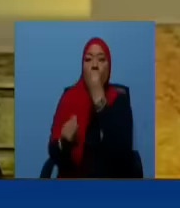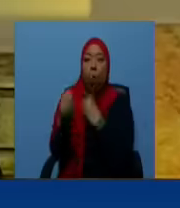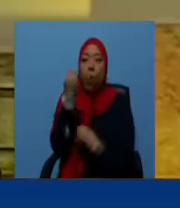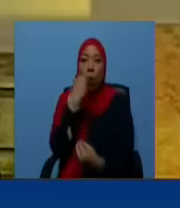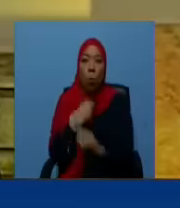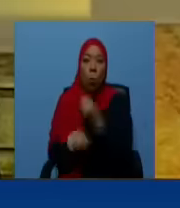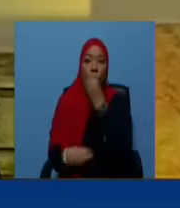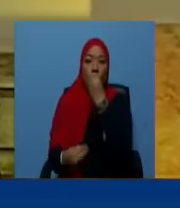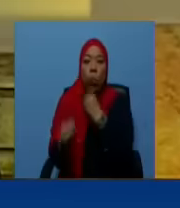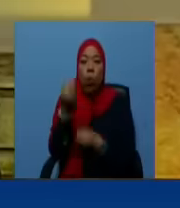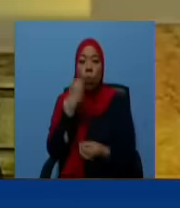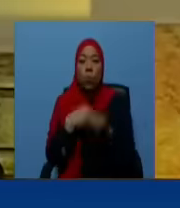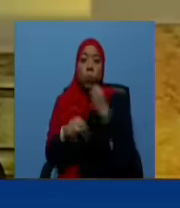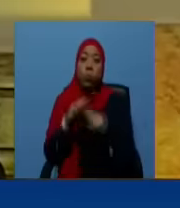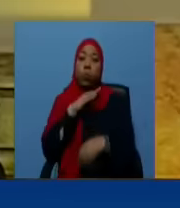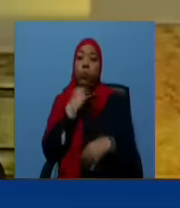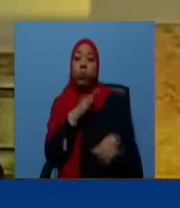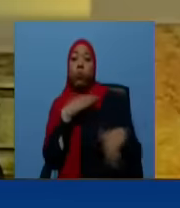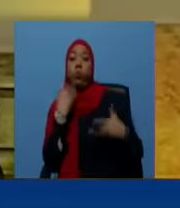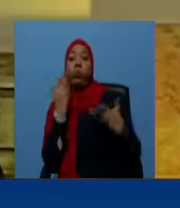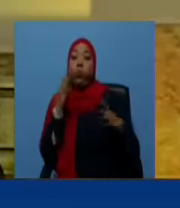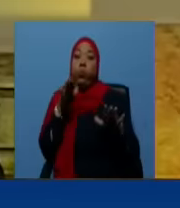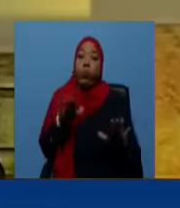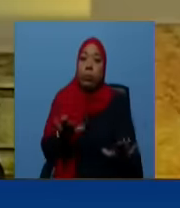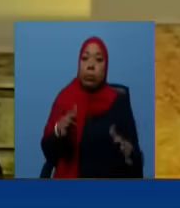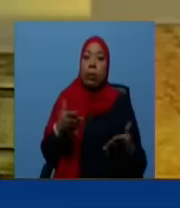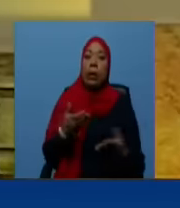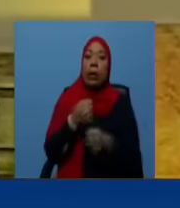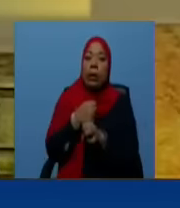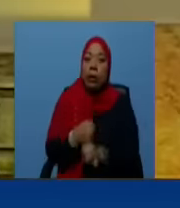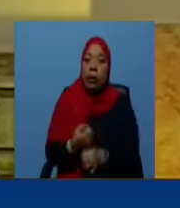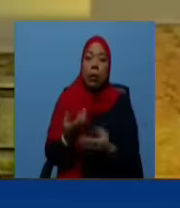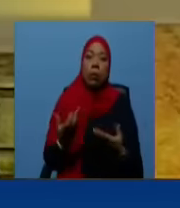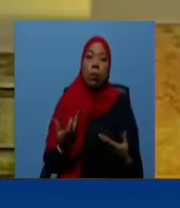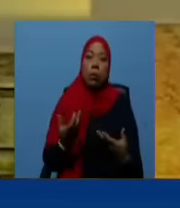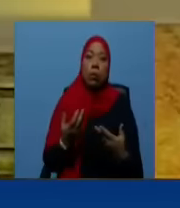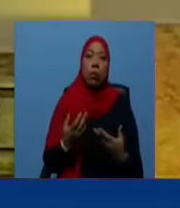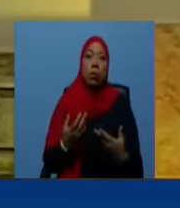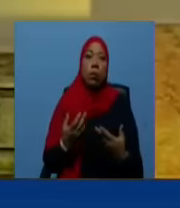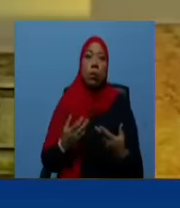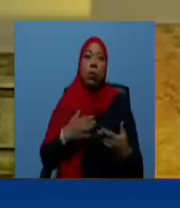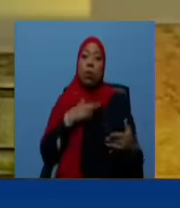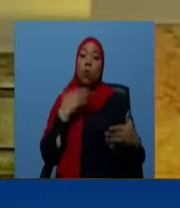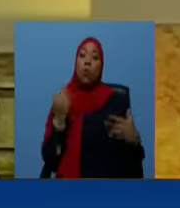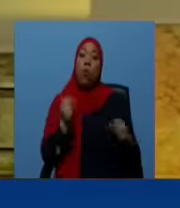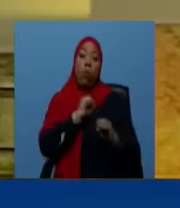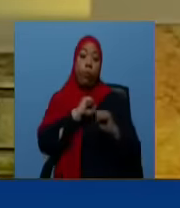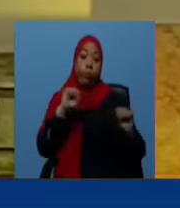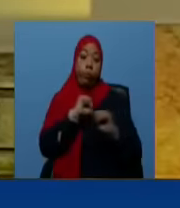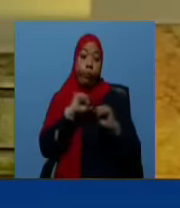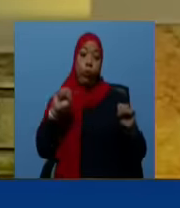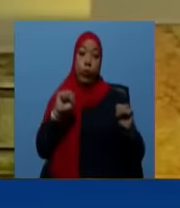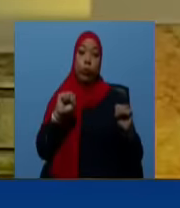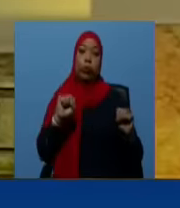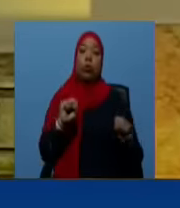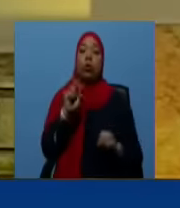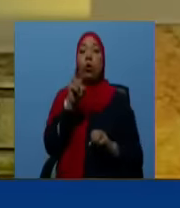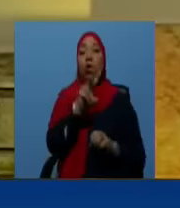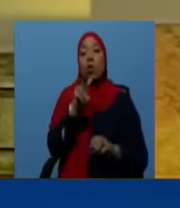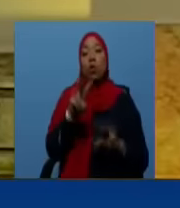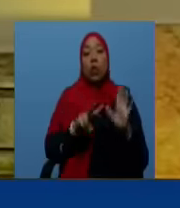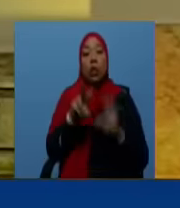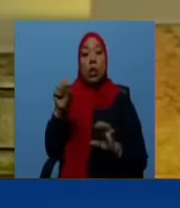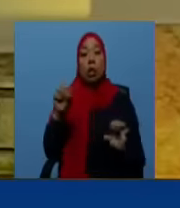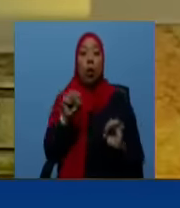¿Verdad? ¿Qué puede esperar? Una inflación, no, una tensión de 220.